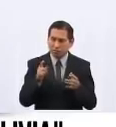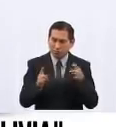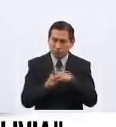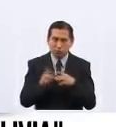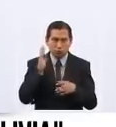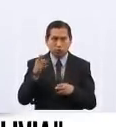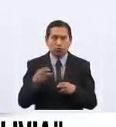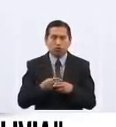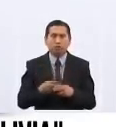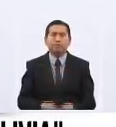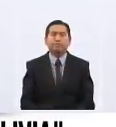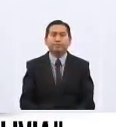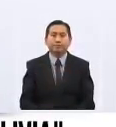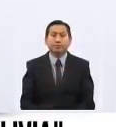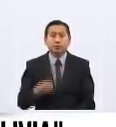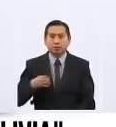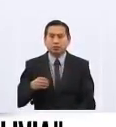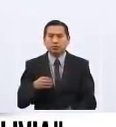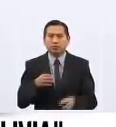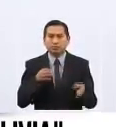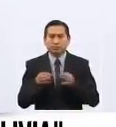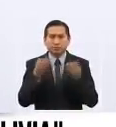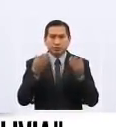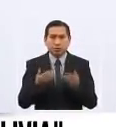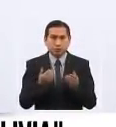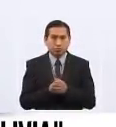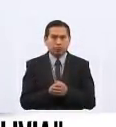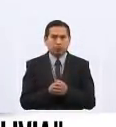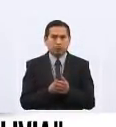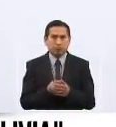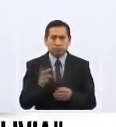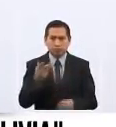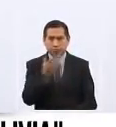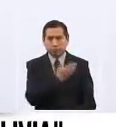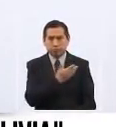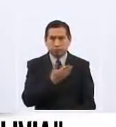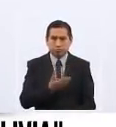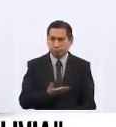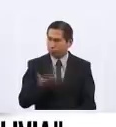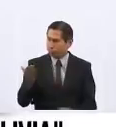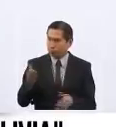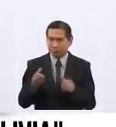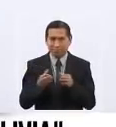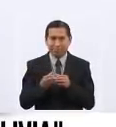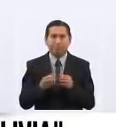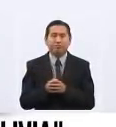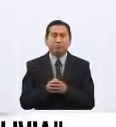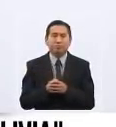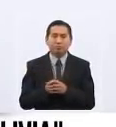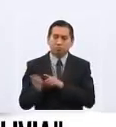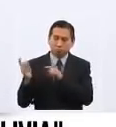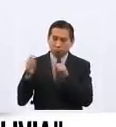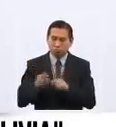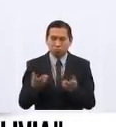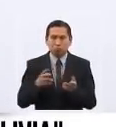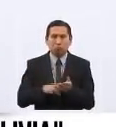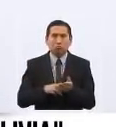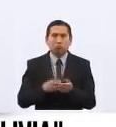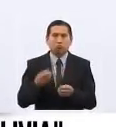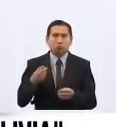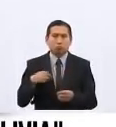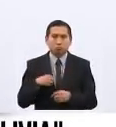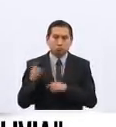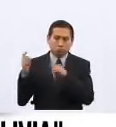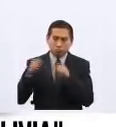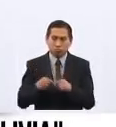llegue pronto. Como les explicará ahora el vicepresidente de Vox, que ha venido, hemos venido por